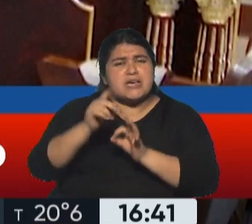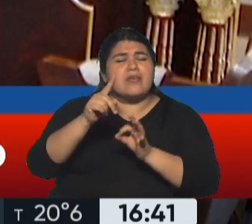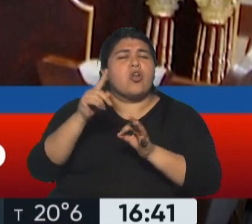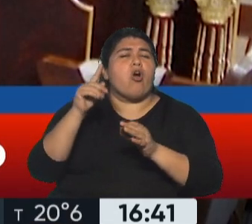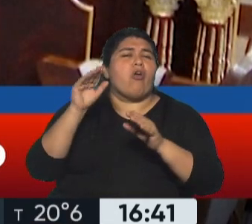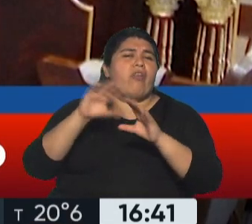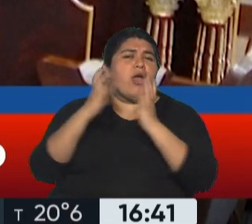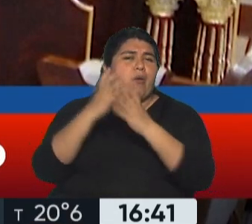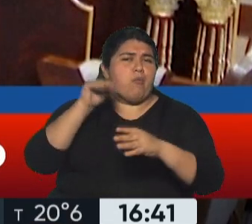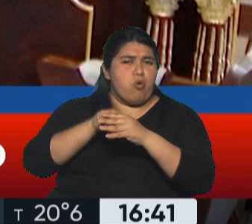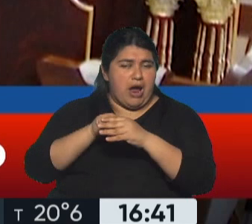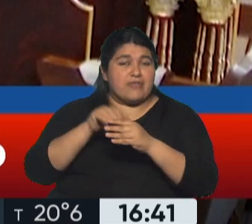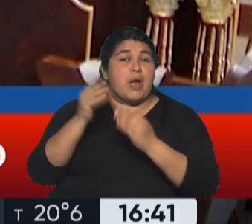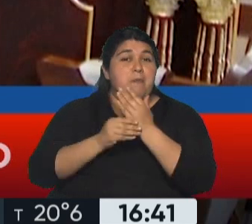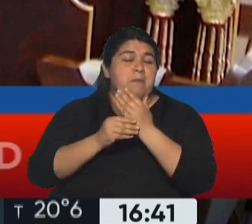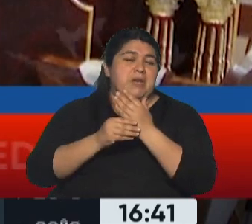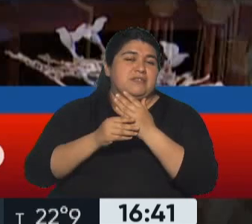Mundial en el Ministerio de Educación.